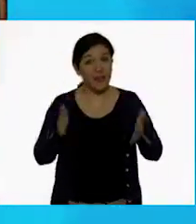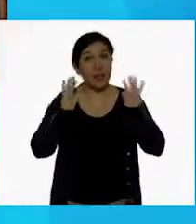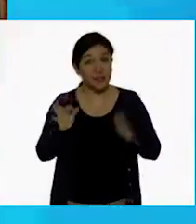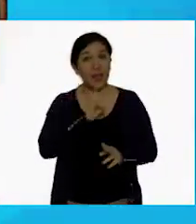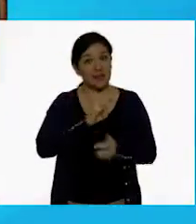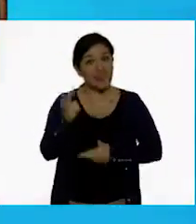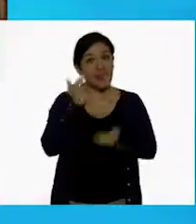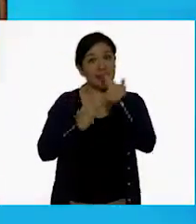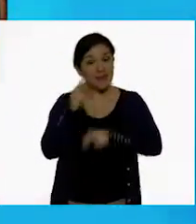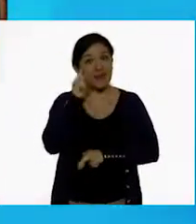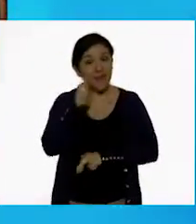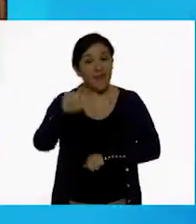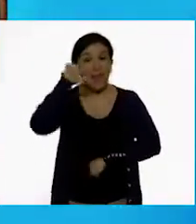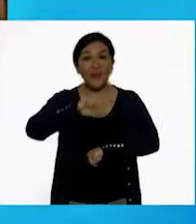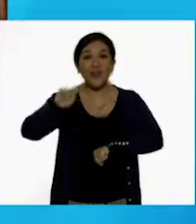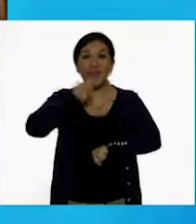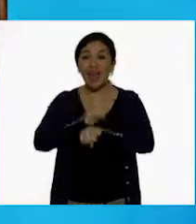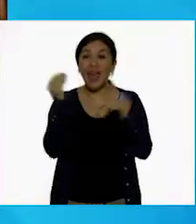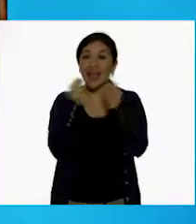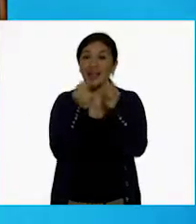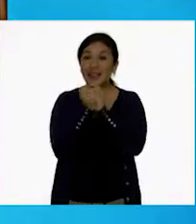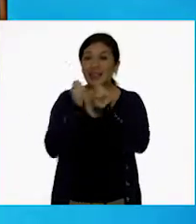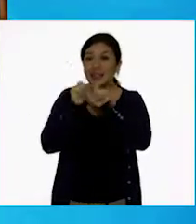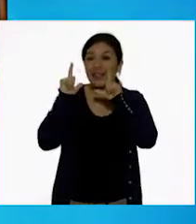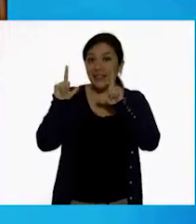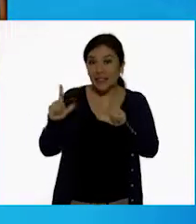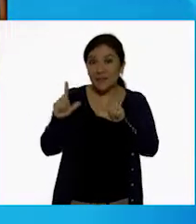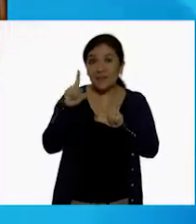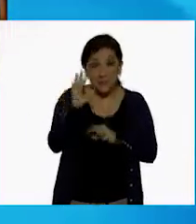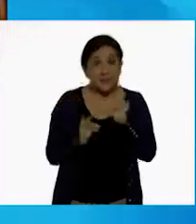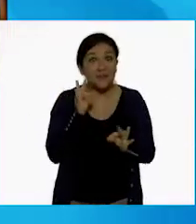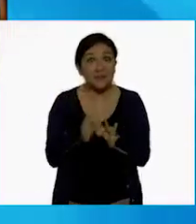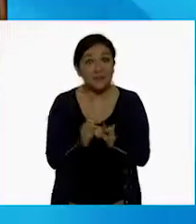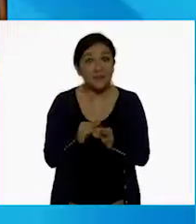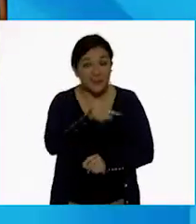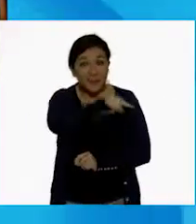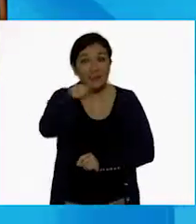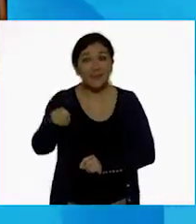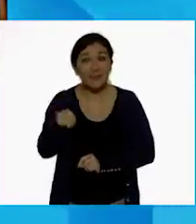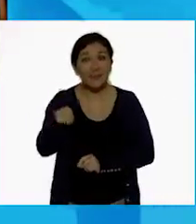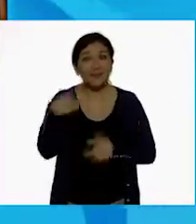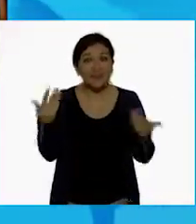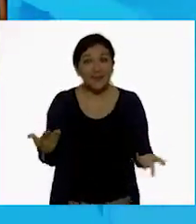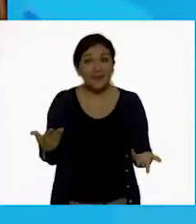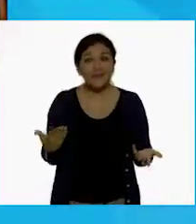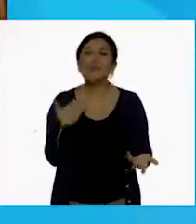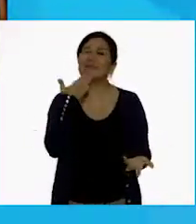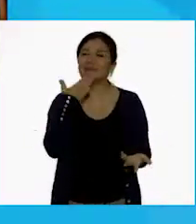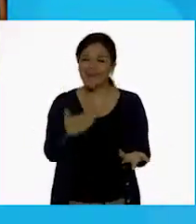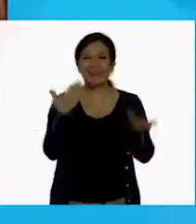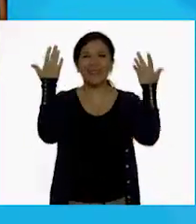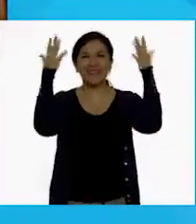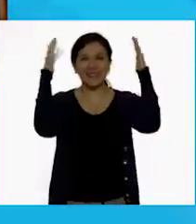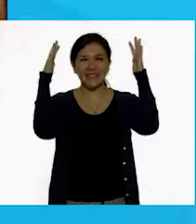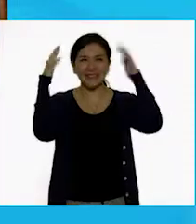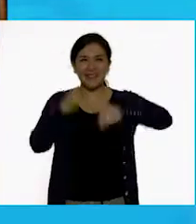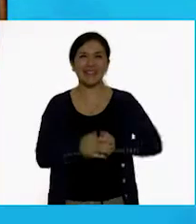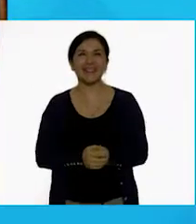es momento de seguir con el programa de hoy. ¿Listas? ¿Listos?